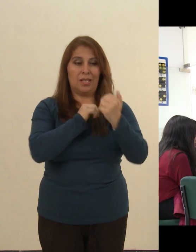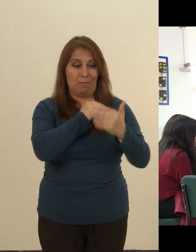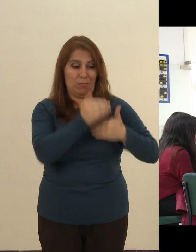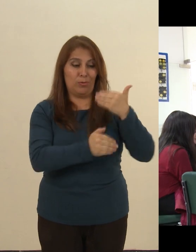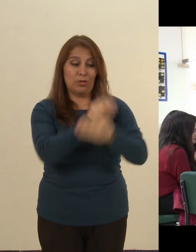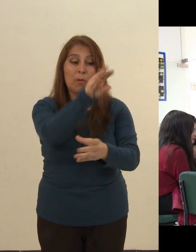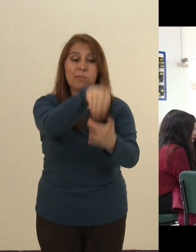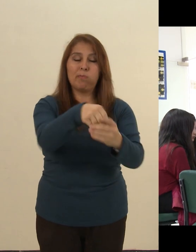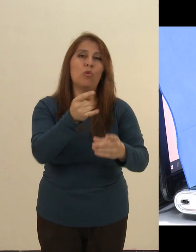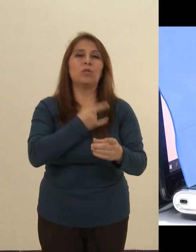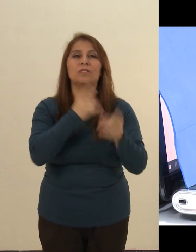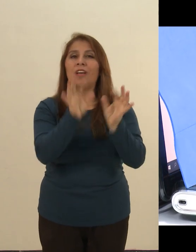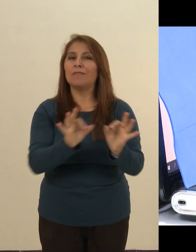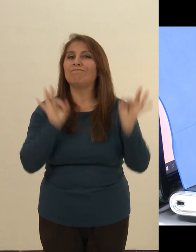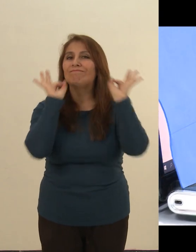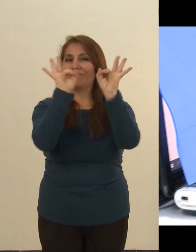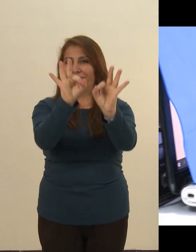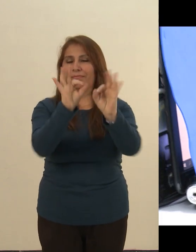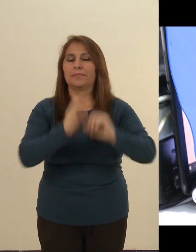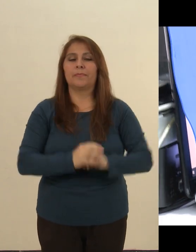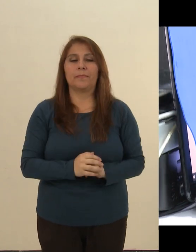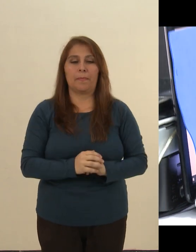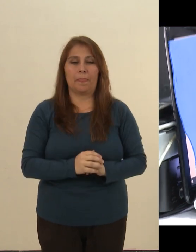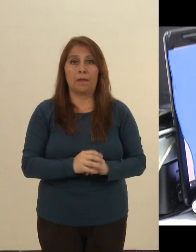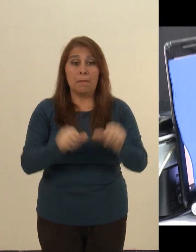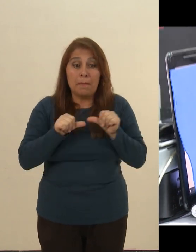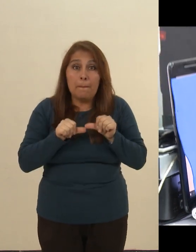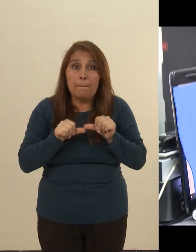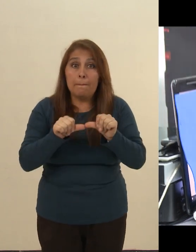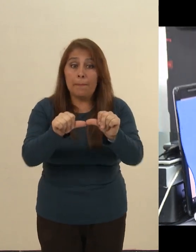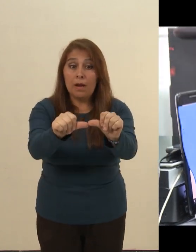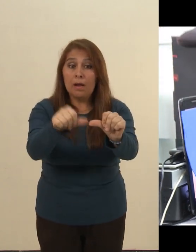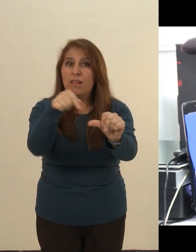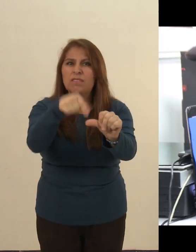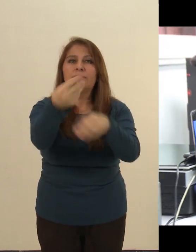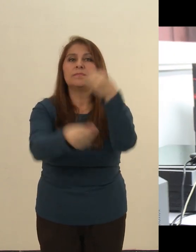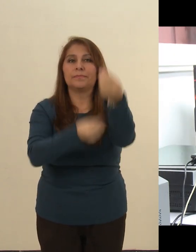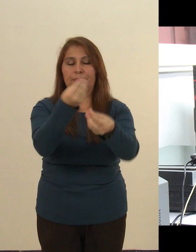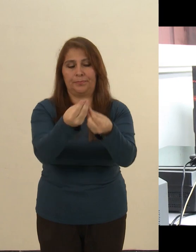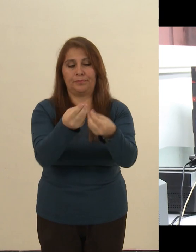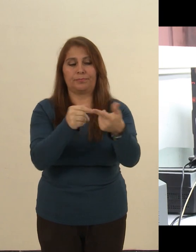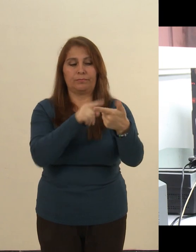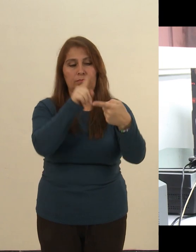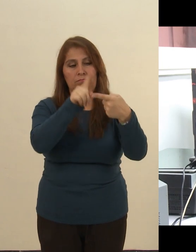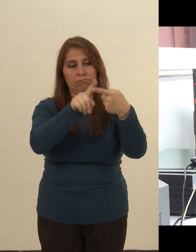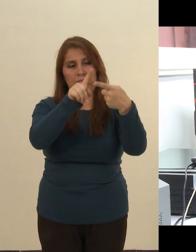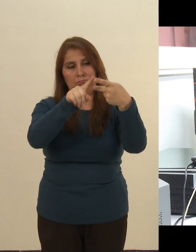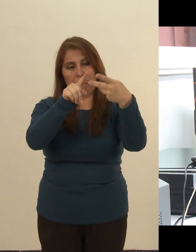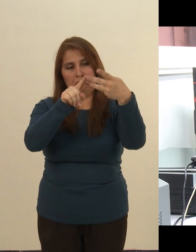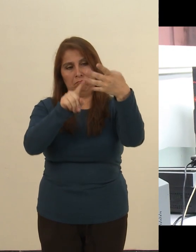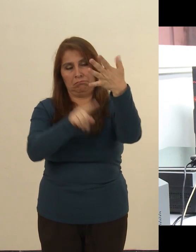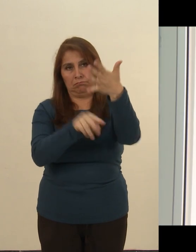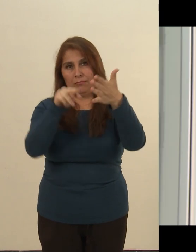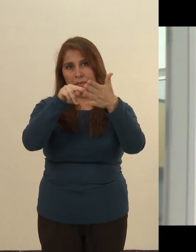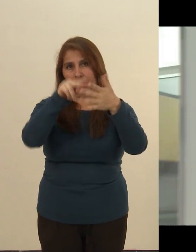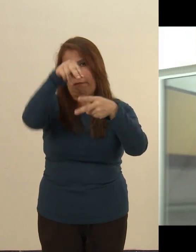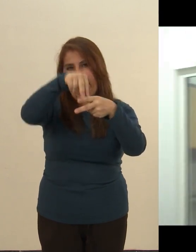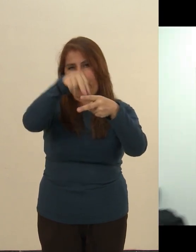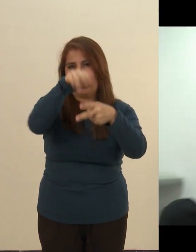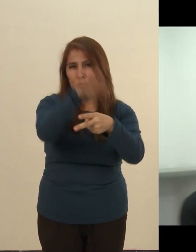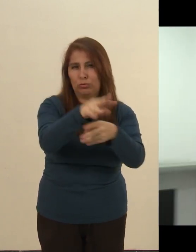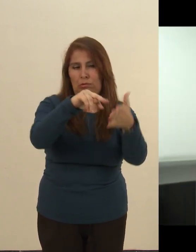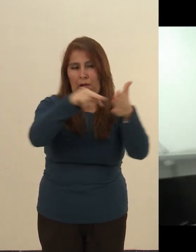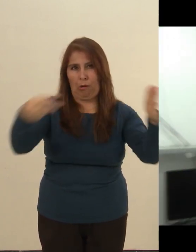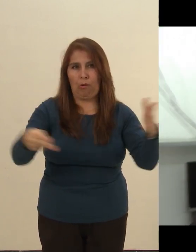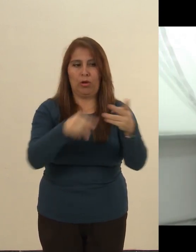por la universidad sea exitoso. Para la permanencia nosotros contamos con una serie de recursos, los cuales